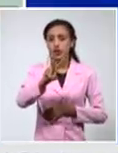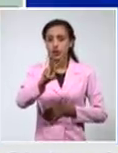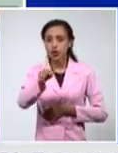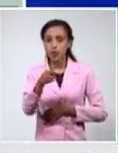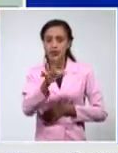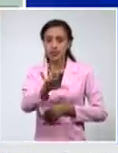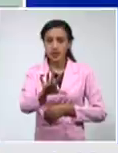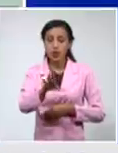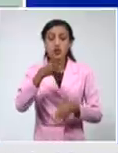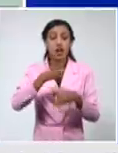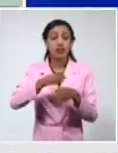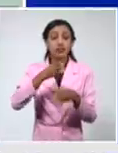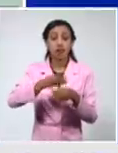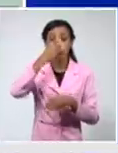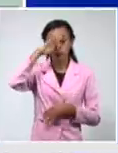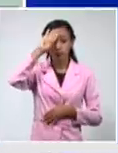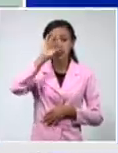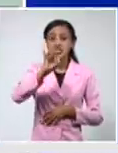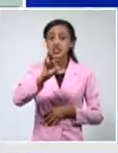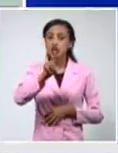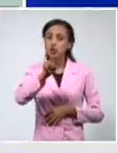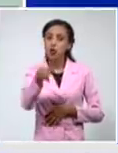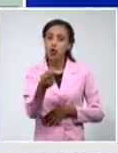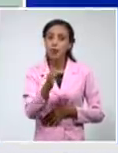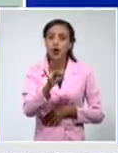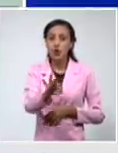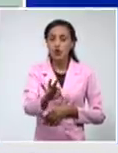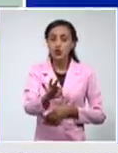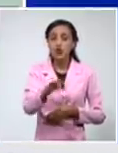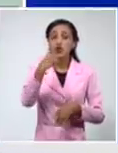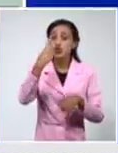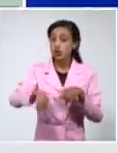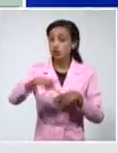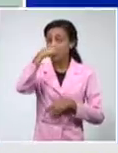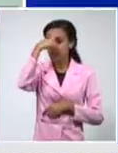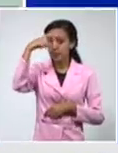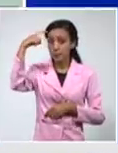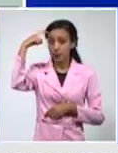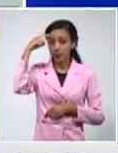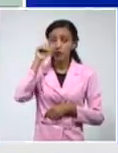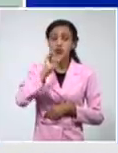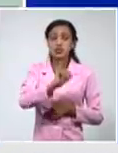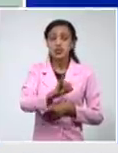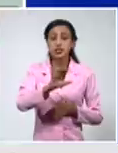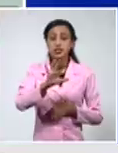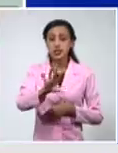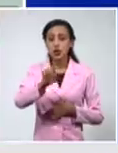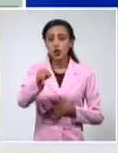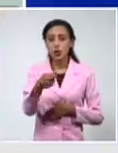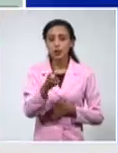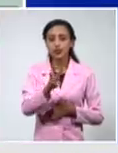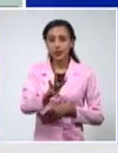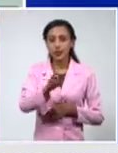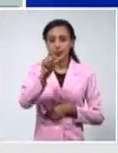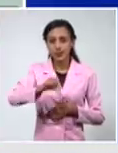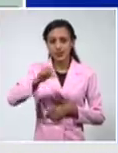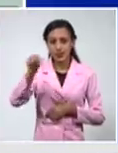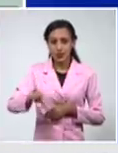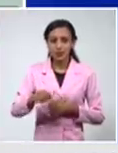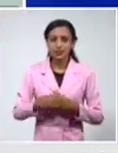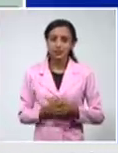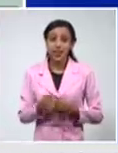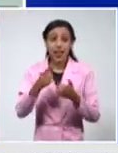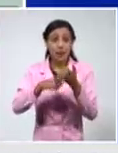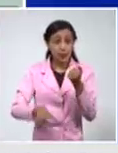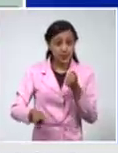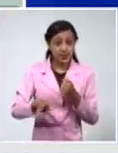Santiago 71,8 y Santi Espíritu con 65,3. Las provincias